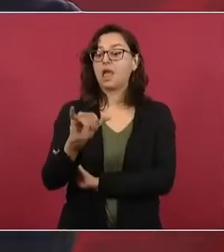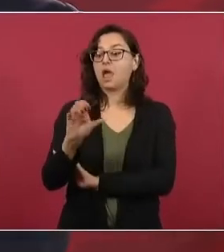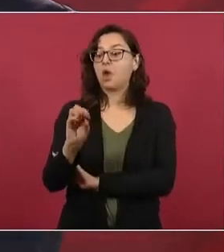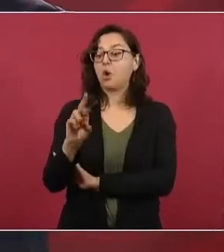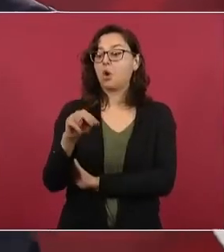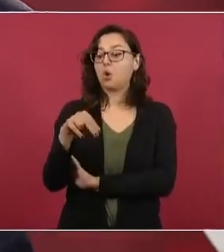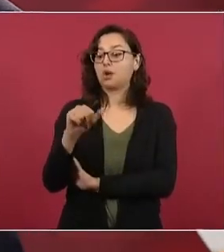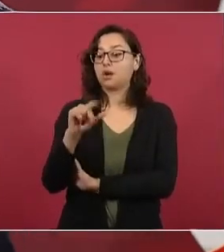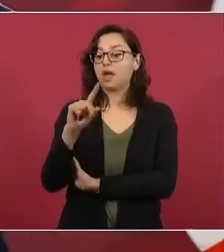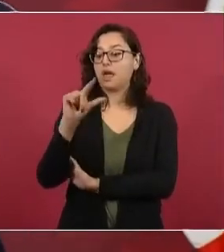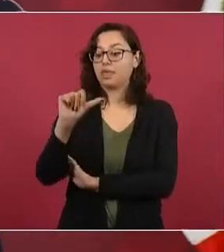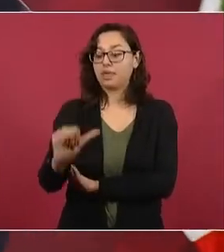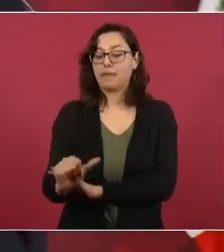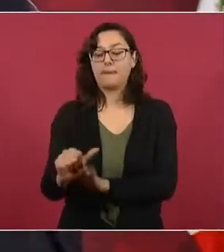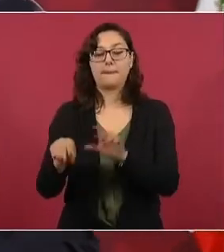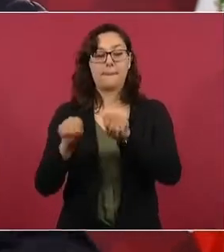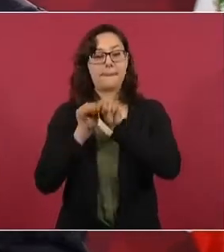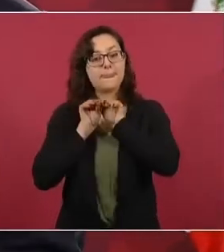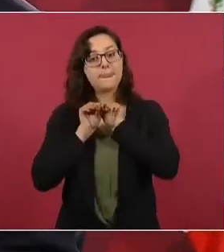como símil,